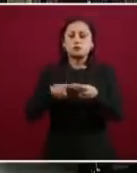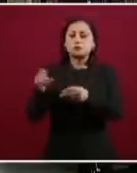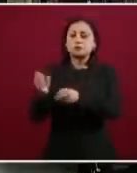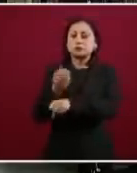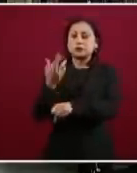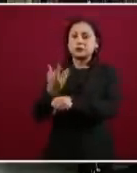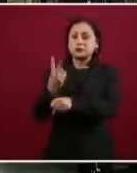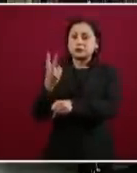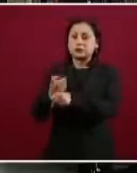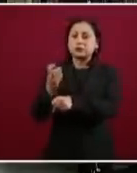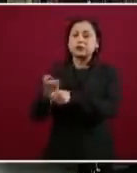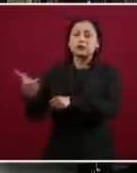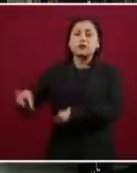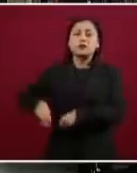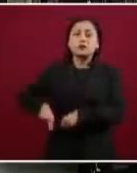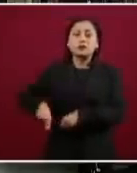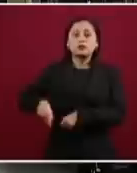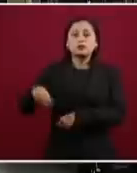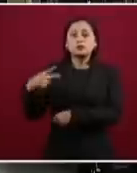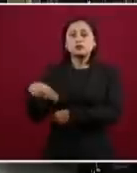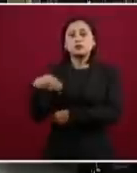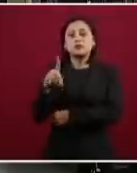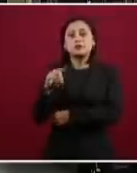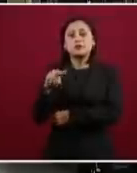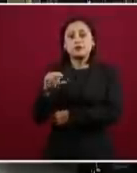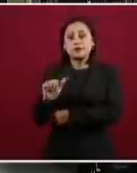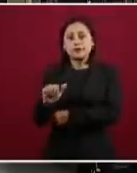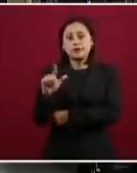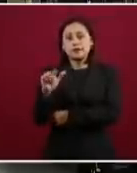que también le corresponde